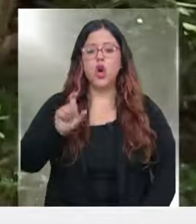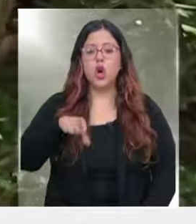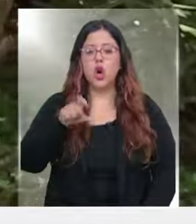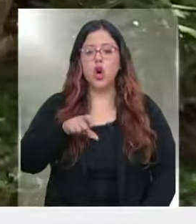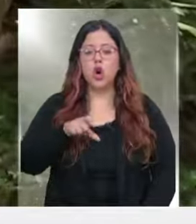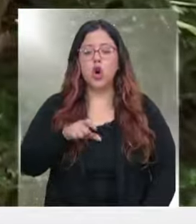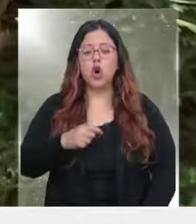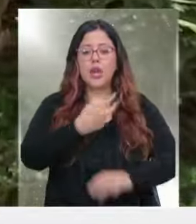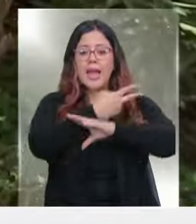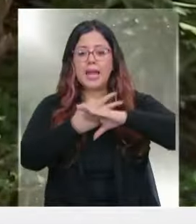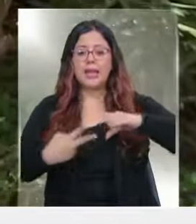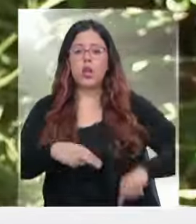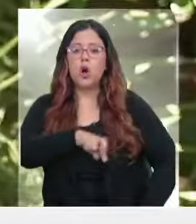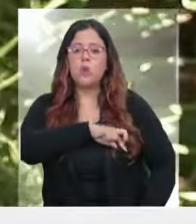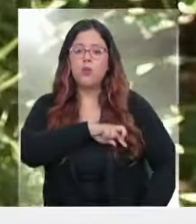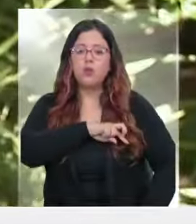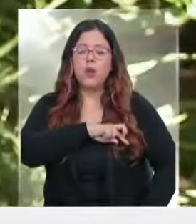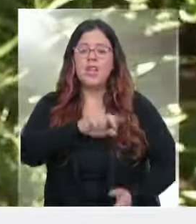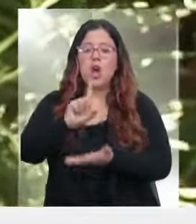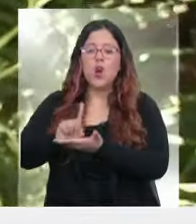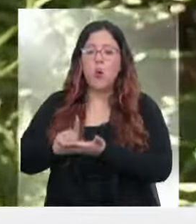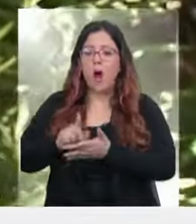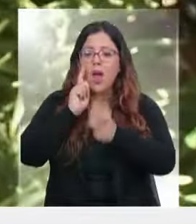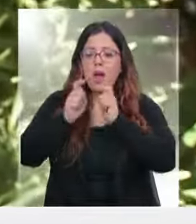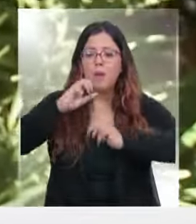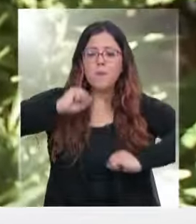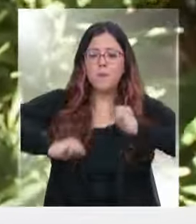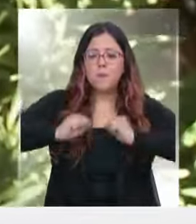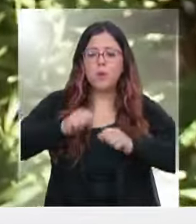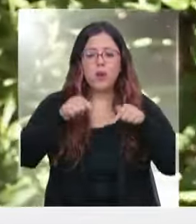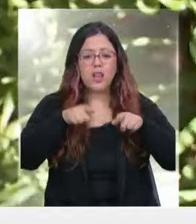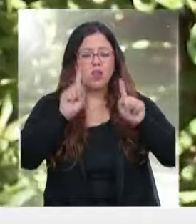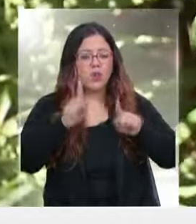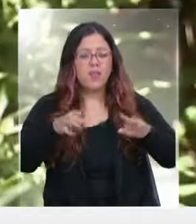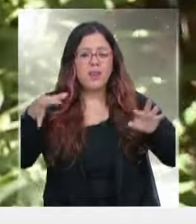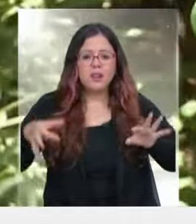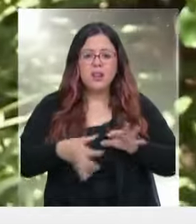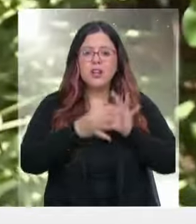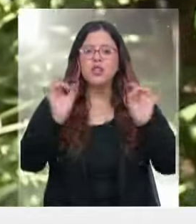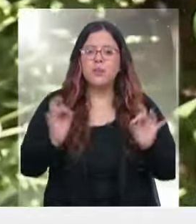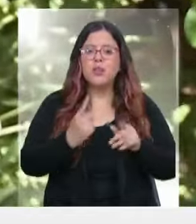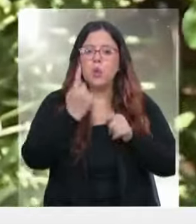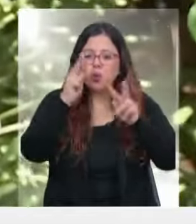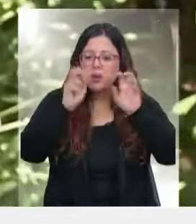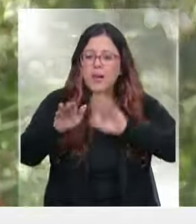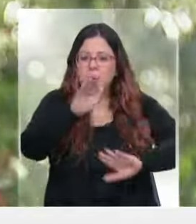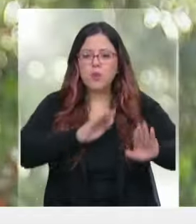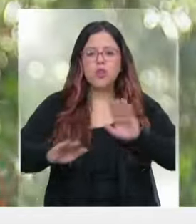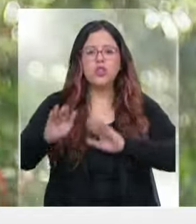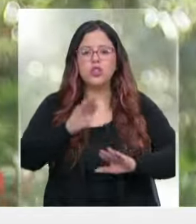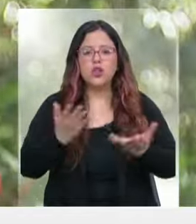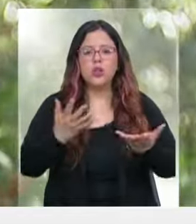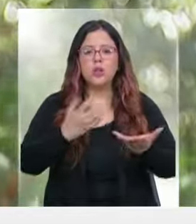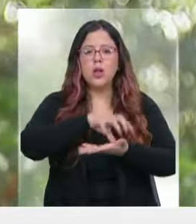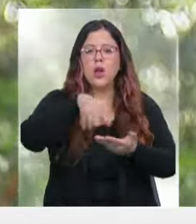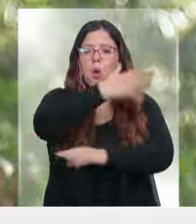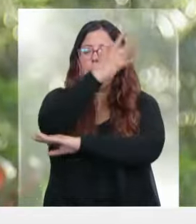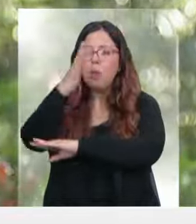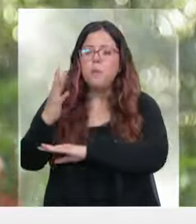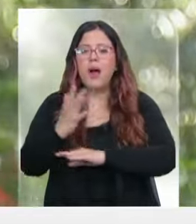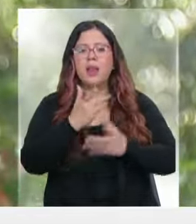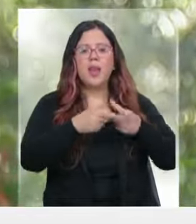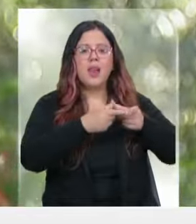son zonas de sacrificio. Y estos ecosistemas que están deben ser integrados bajo un solo paraguas de protección. Un parque nacional, la